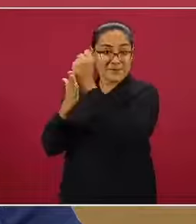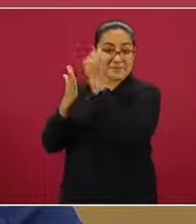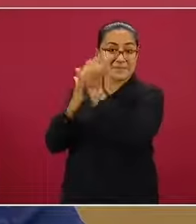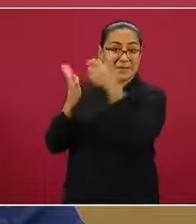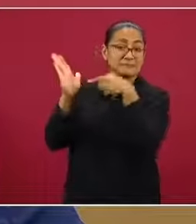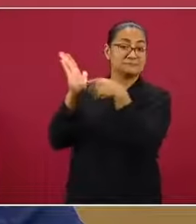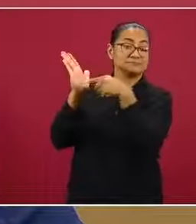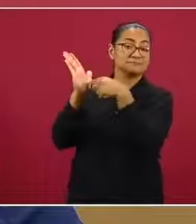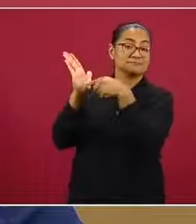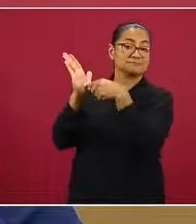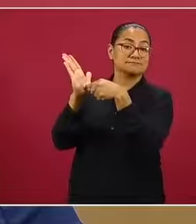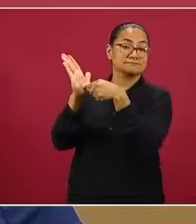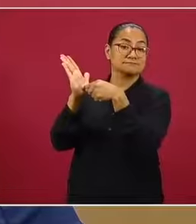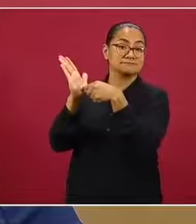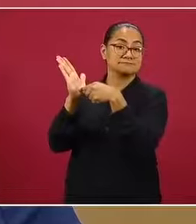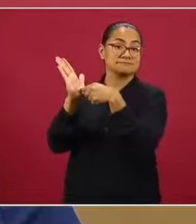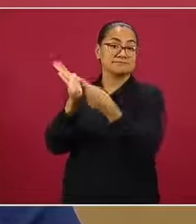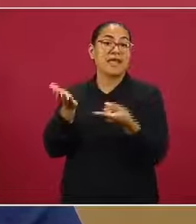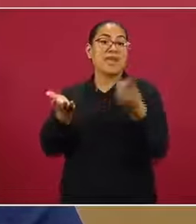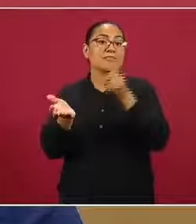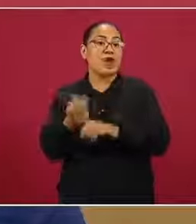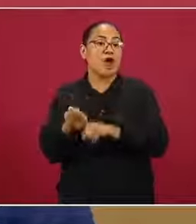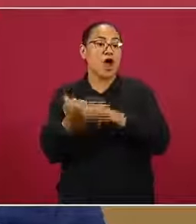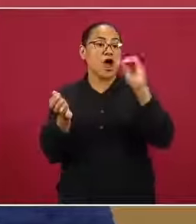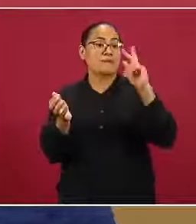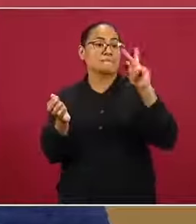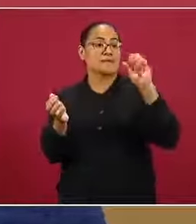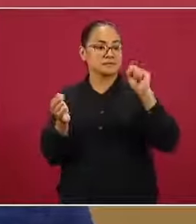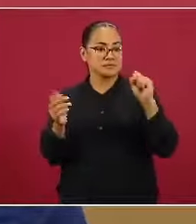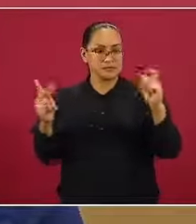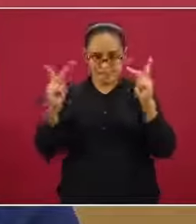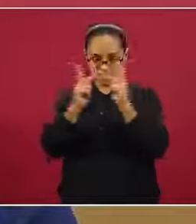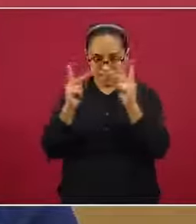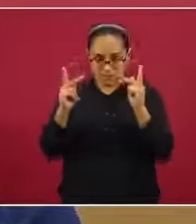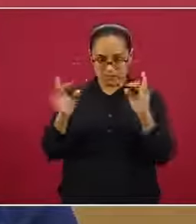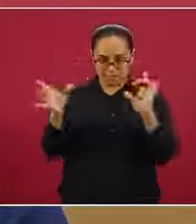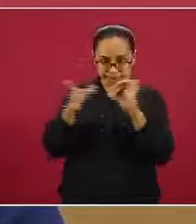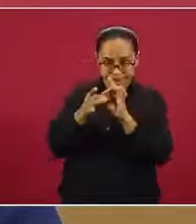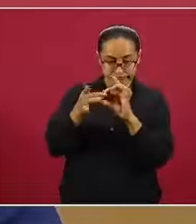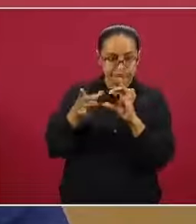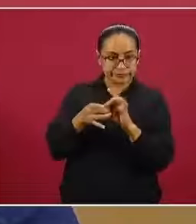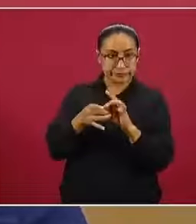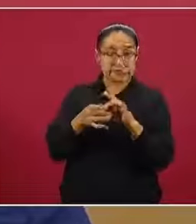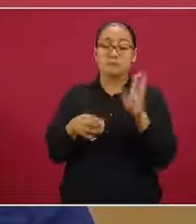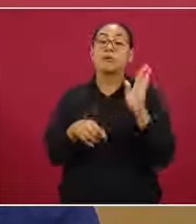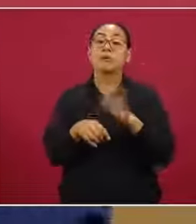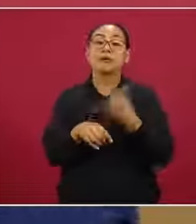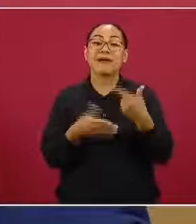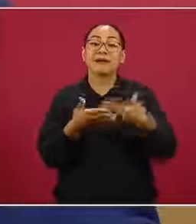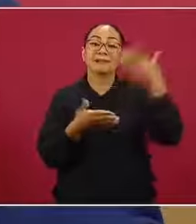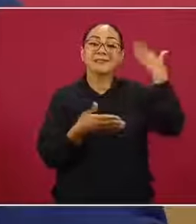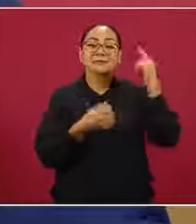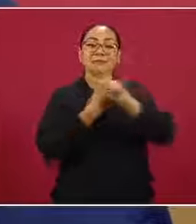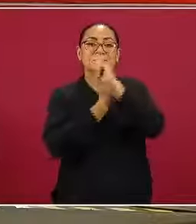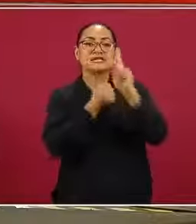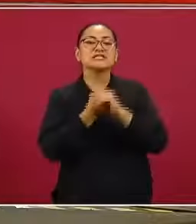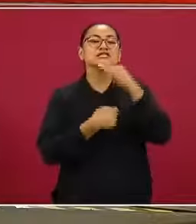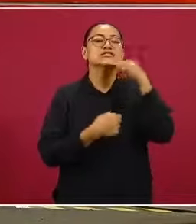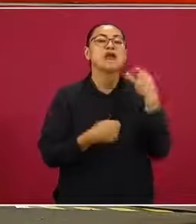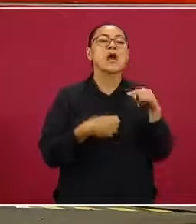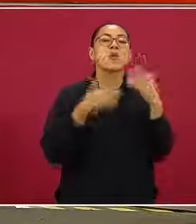el perfil de nutrientes de la OPS-OMS, que no existía en el momento del etiquetado frontal en Chile. Entonces, en